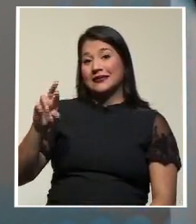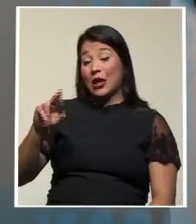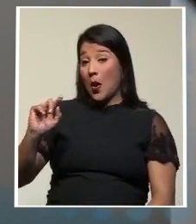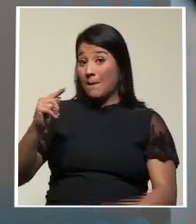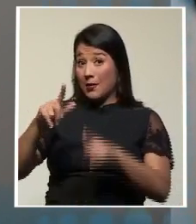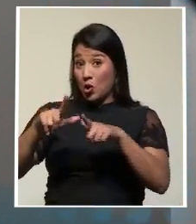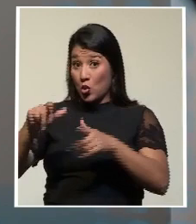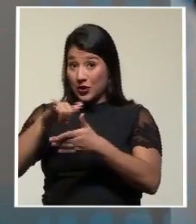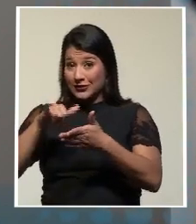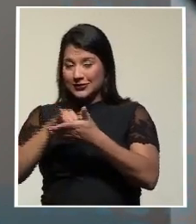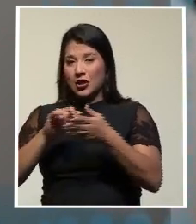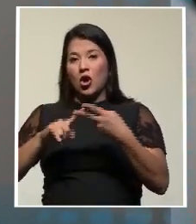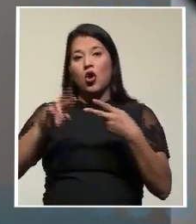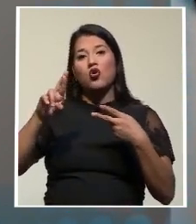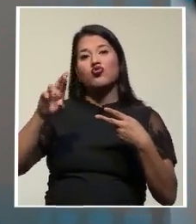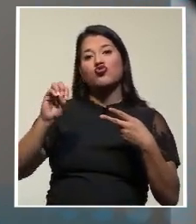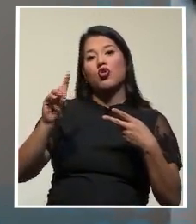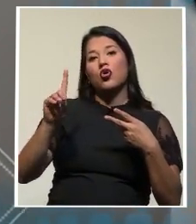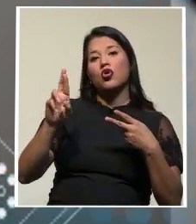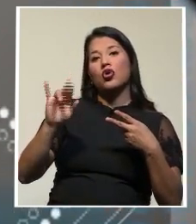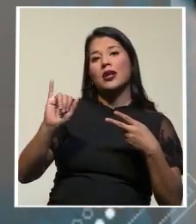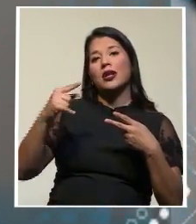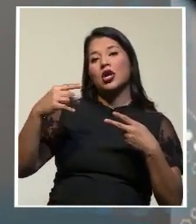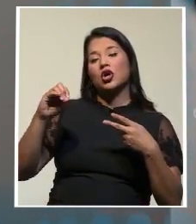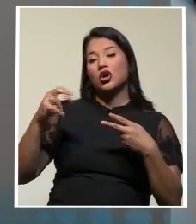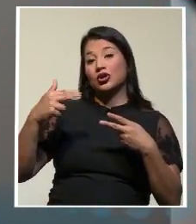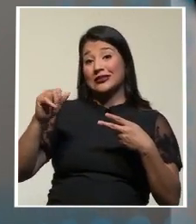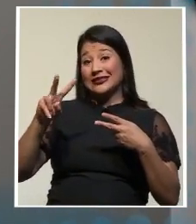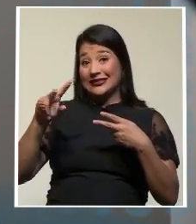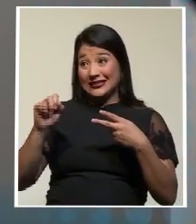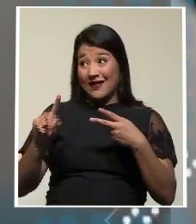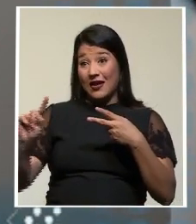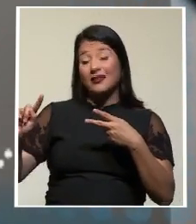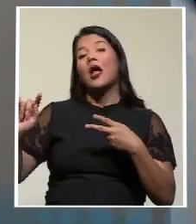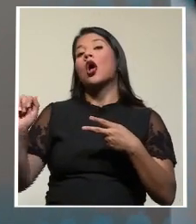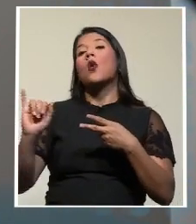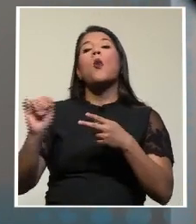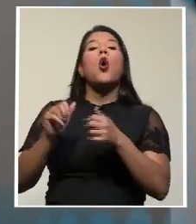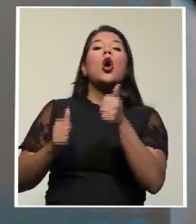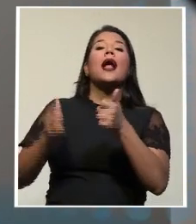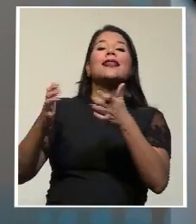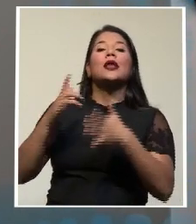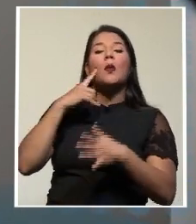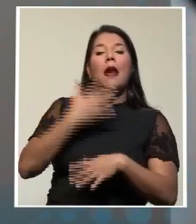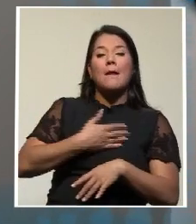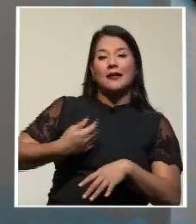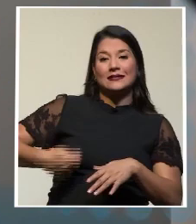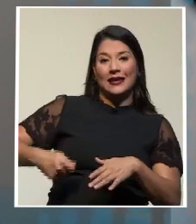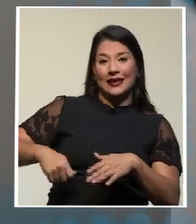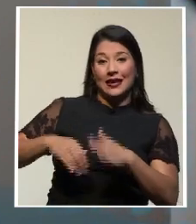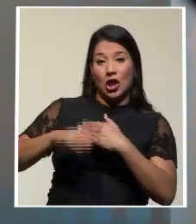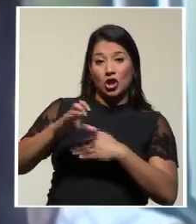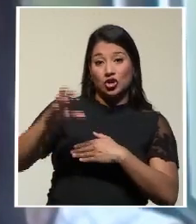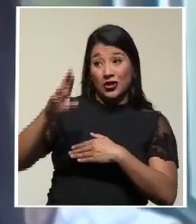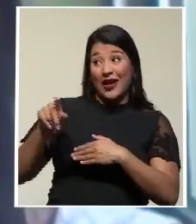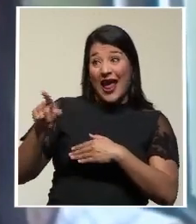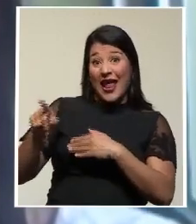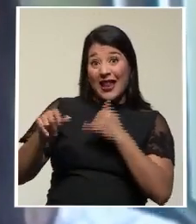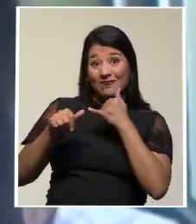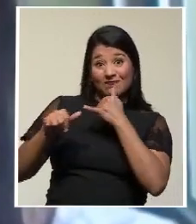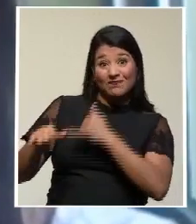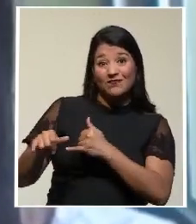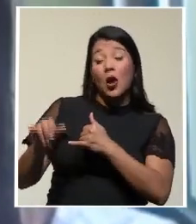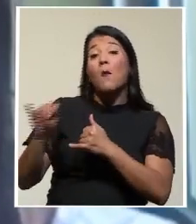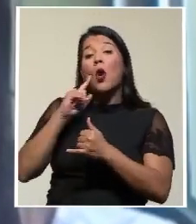Rodrigo Chávez como aspirante a la presidencia de la República, quien fue sancionado por acoso sexual mientras estuvo en el Banco Mundial. La mayoría